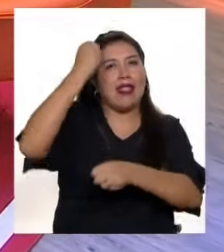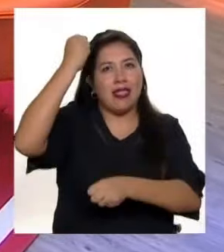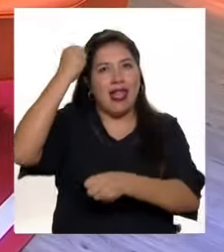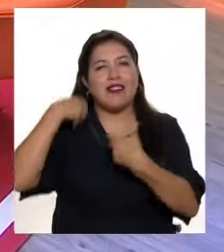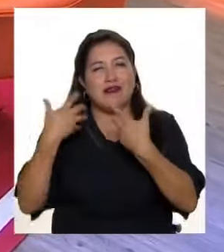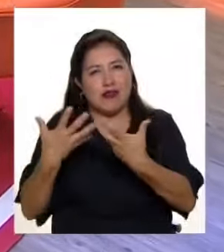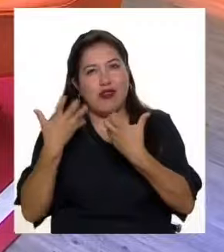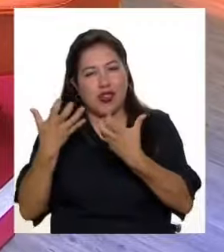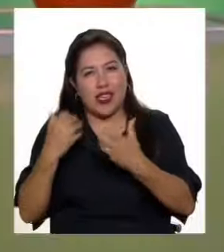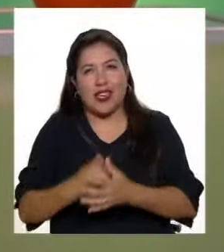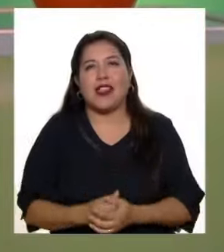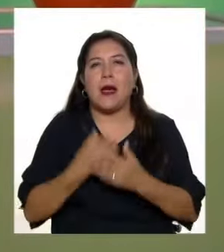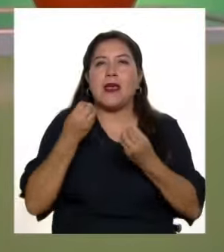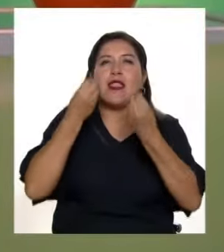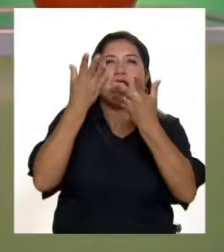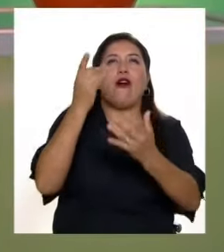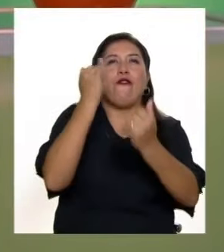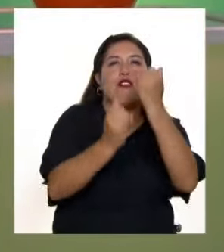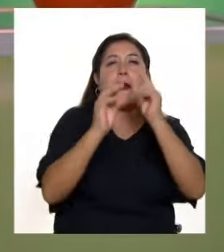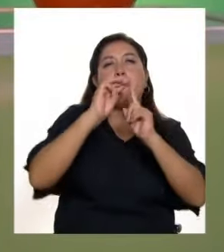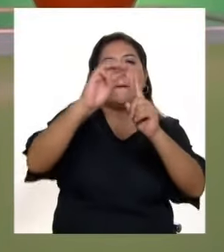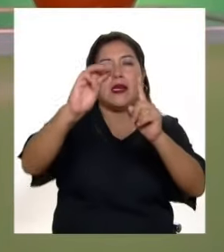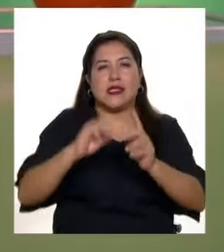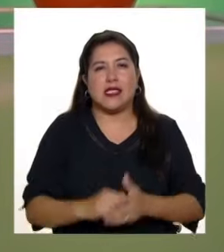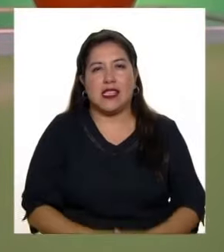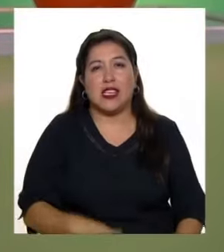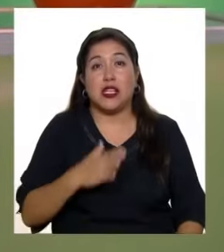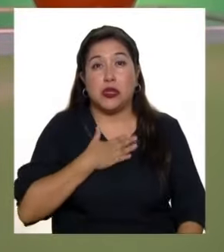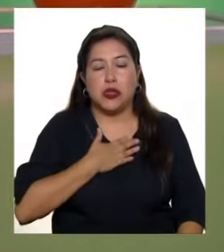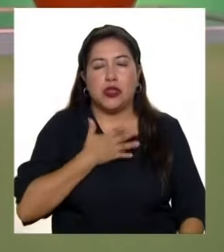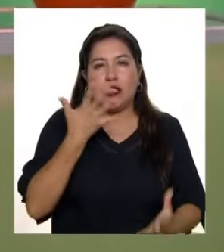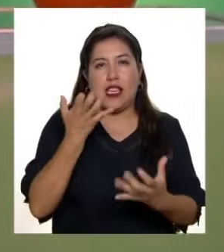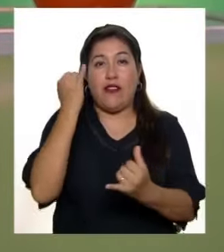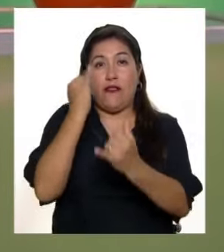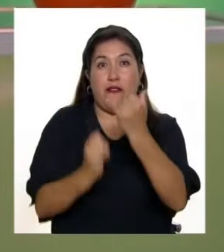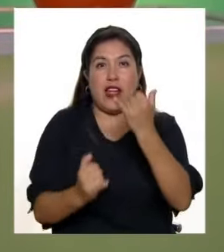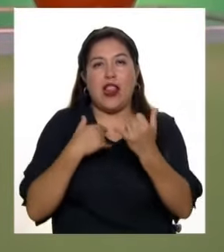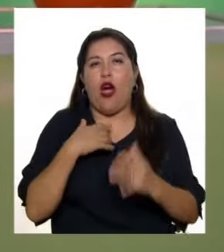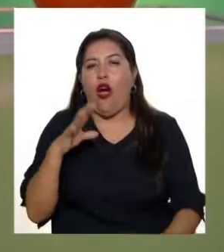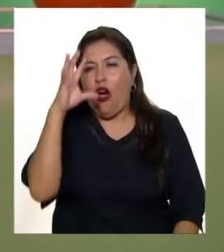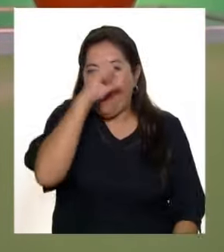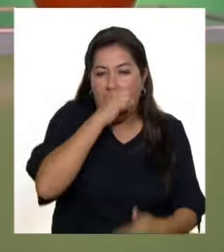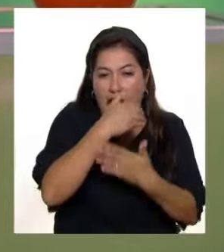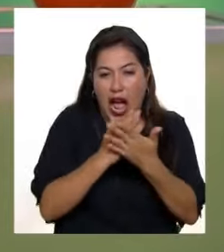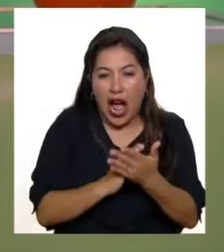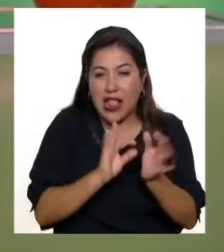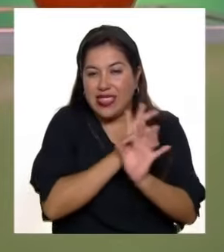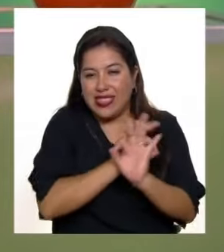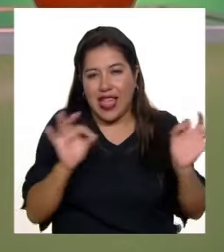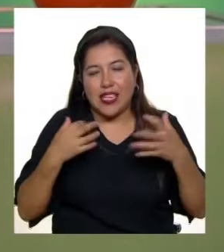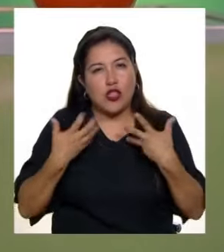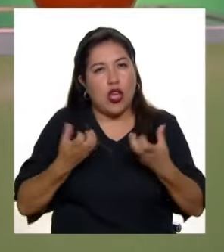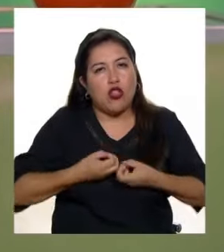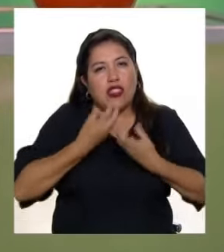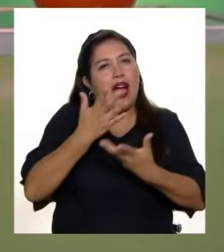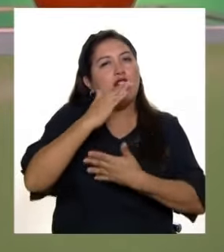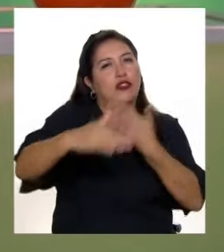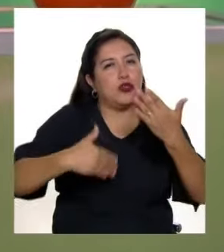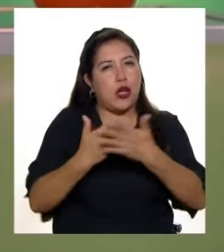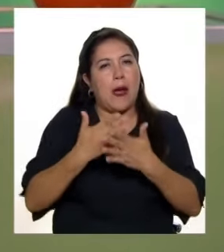ver mi presentación y decir, no me faltó nada. O sea, claro, el hubiese no tiene lugar aquí. Exacto. Y creo que es